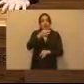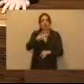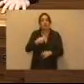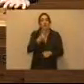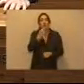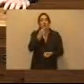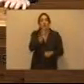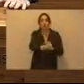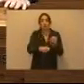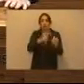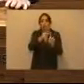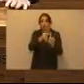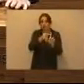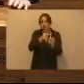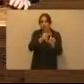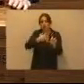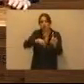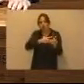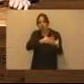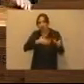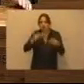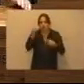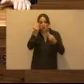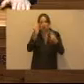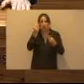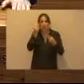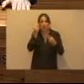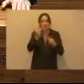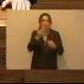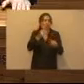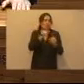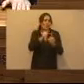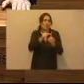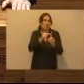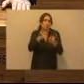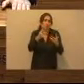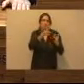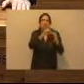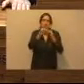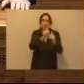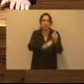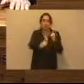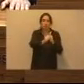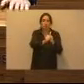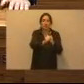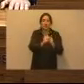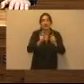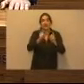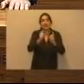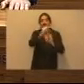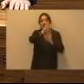que uno de los objetivos que nos estábamos planteando y que era uno de nuestros objetivos estrella era el reducir las listas de